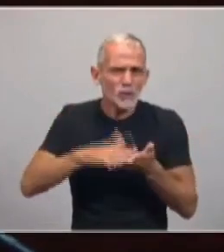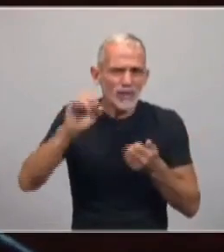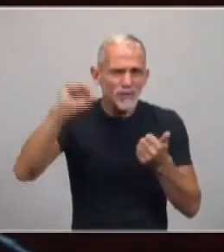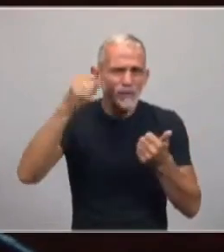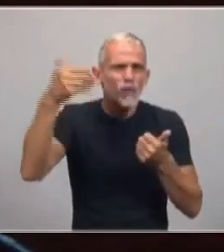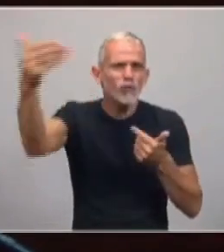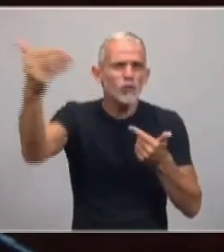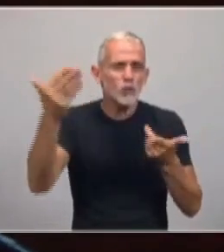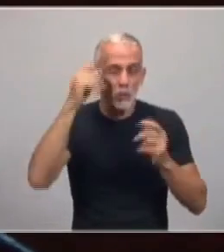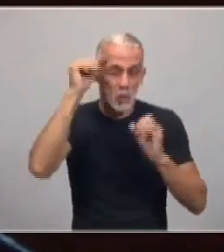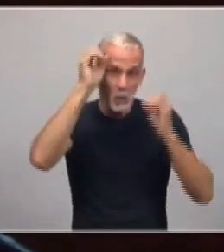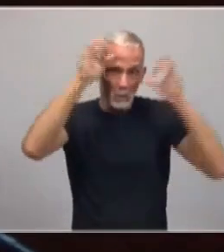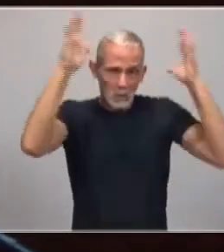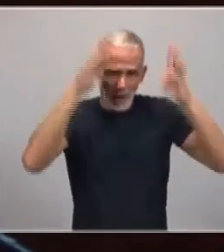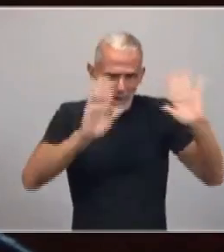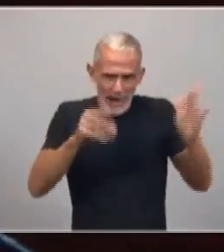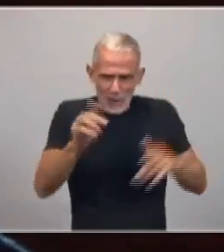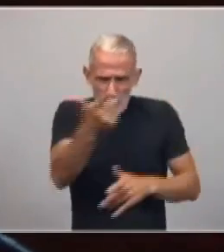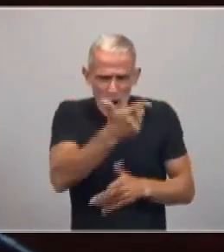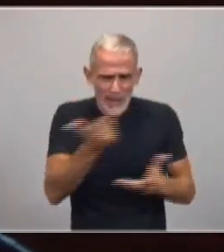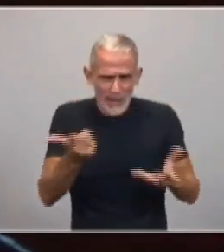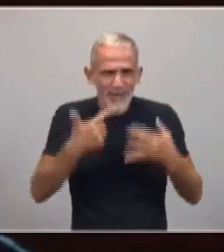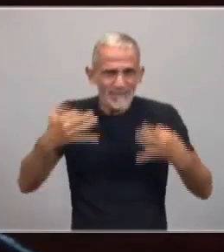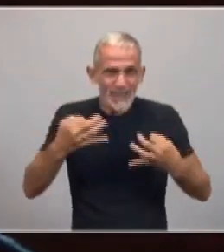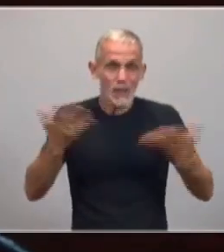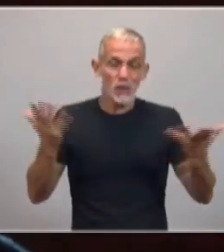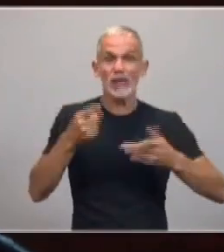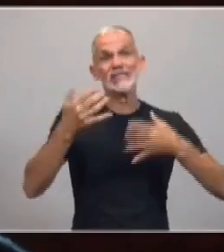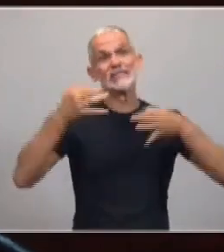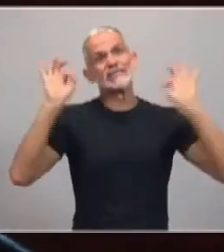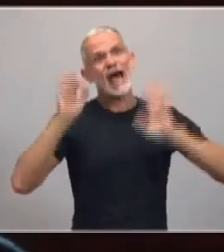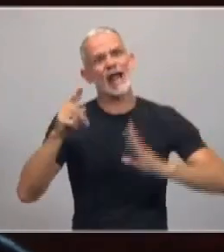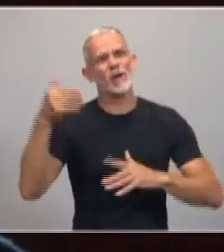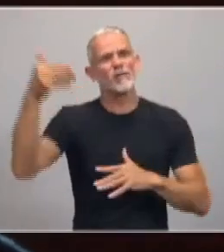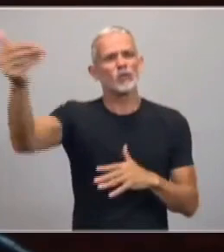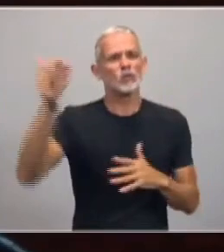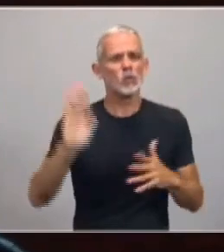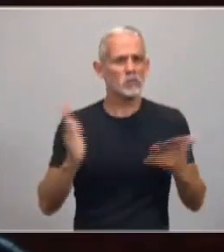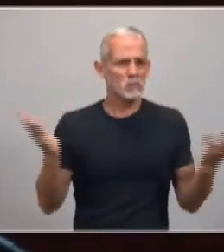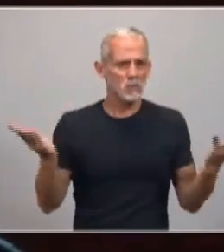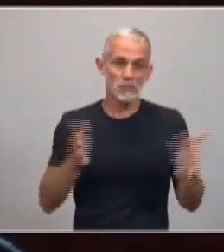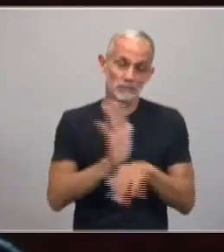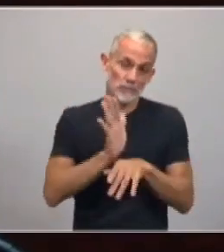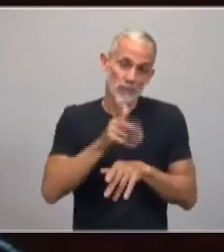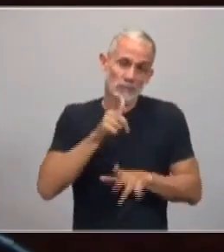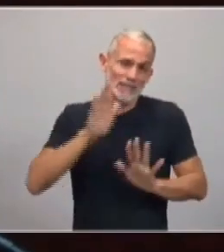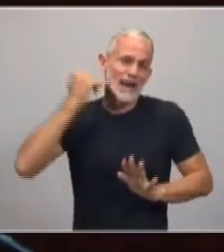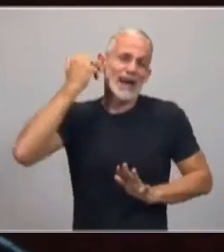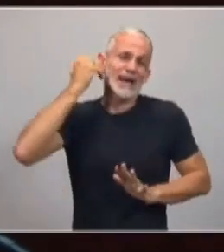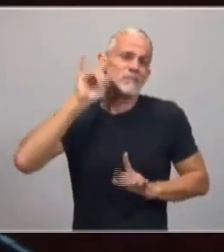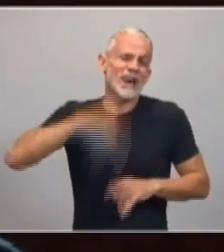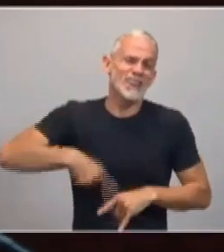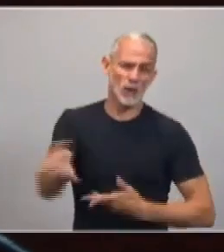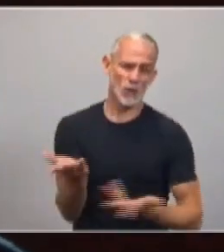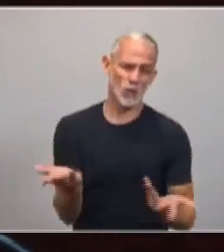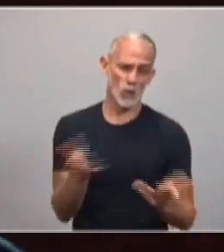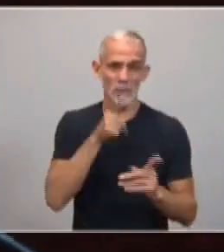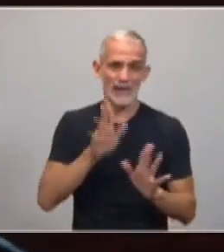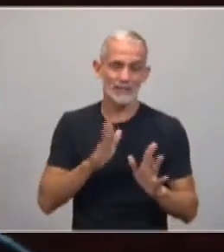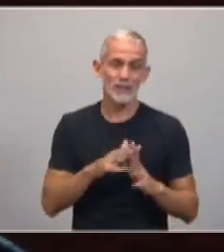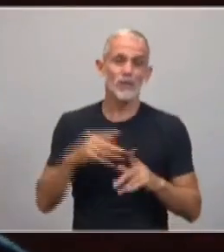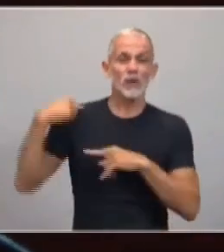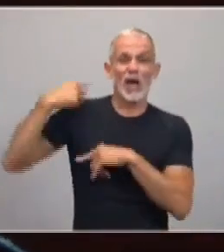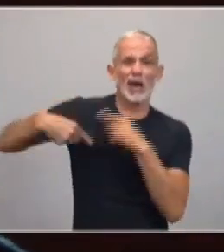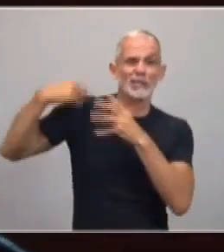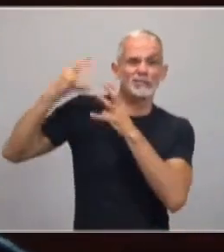inflación imaginaria que, según él, evitó. Aunque roce lo ridículo y aunque repita mil veces la palabra